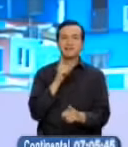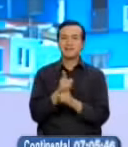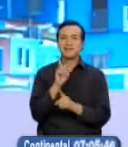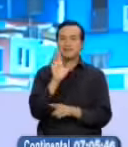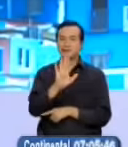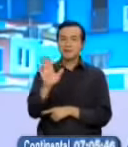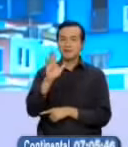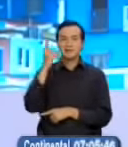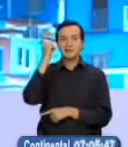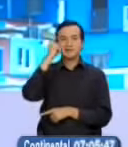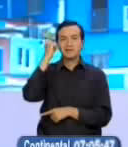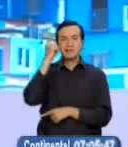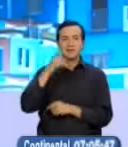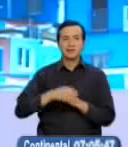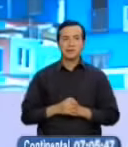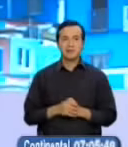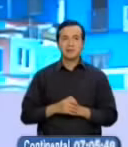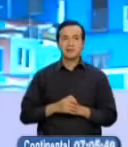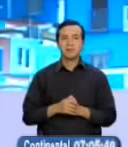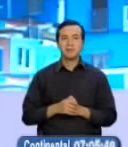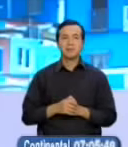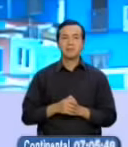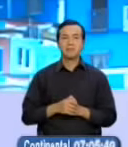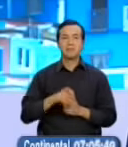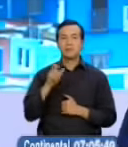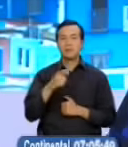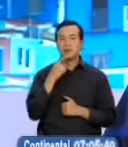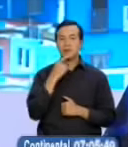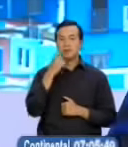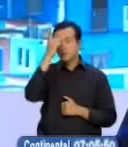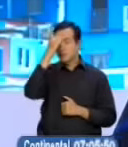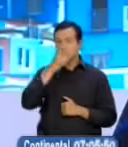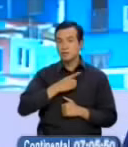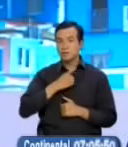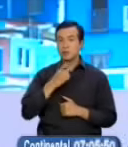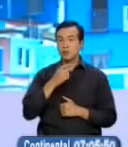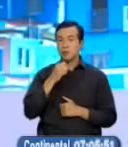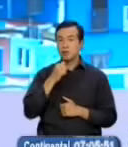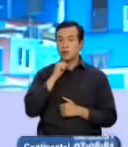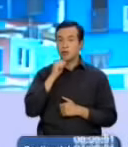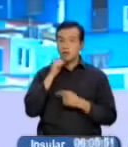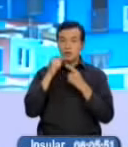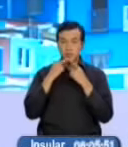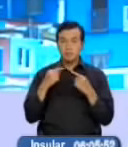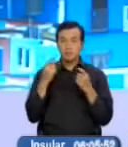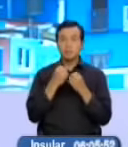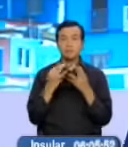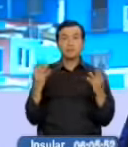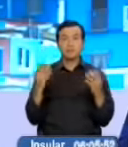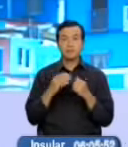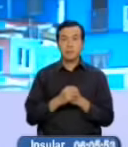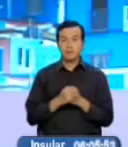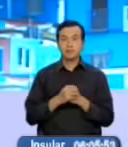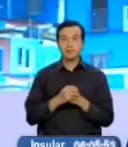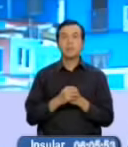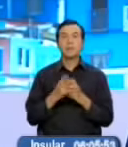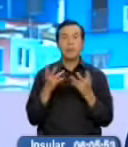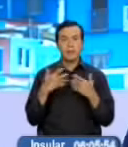población todavía no diga tener tomada una decisión. Pero con este porcentaje tenemos entonces